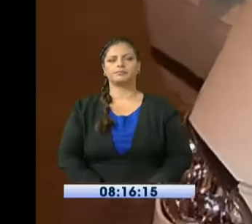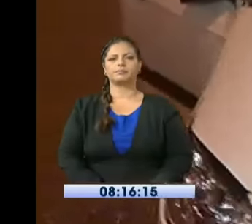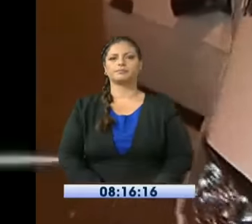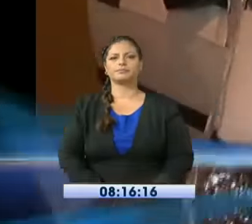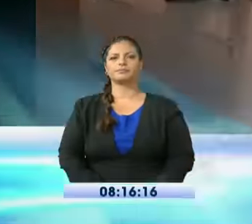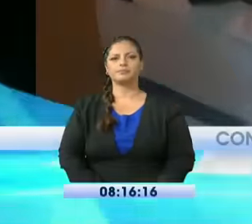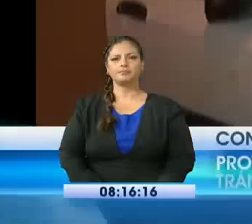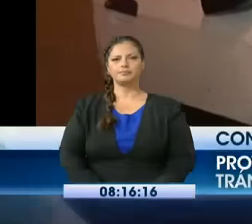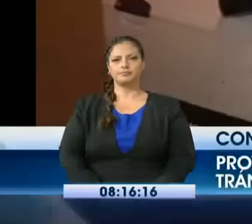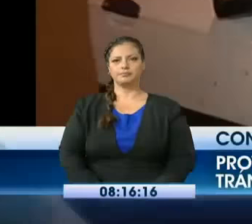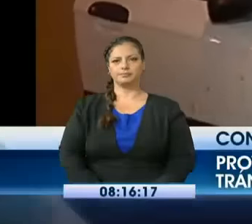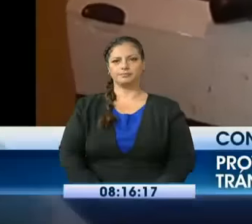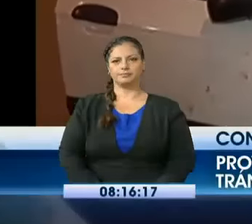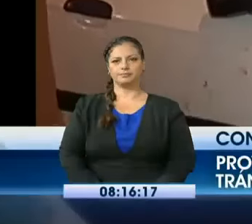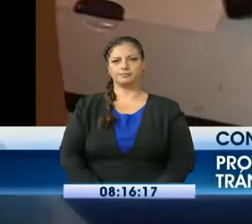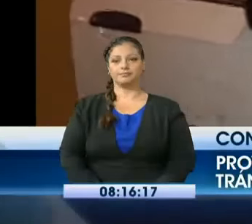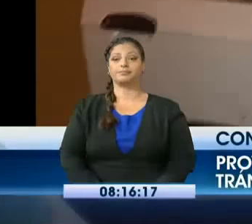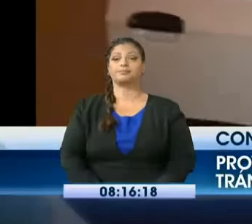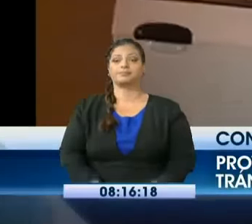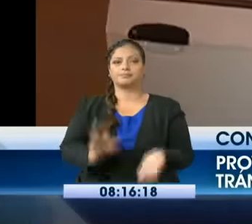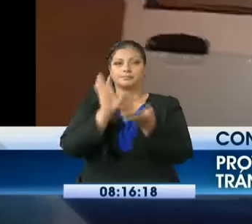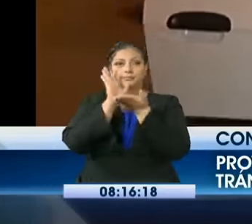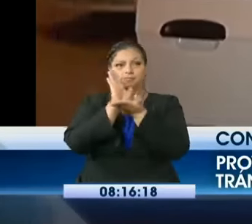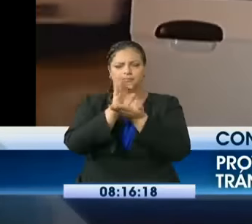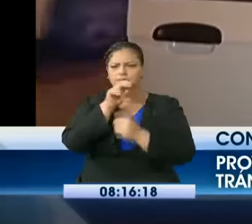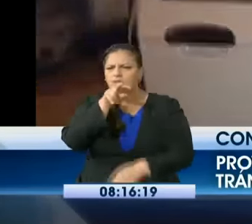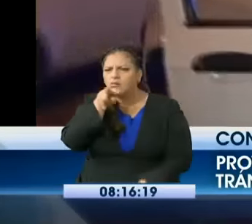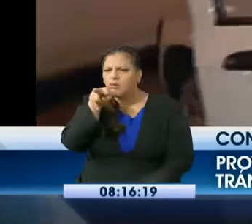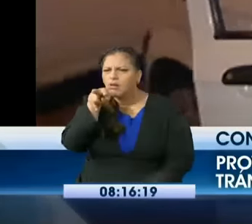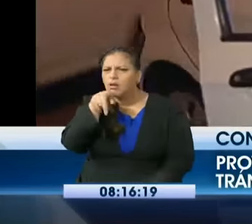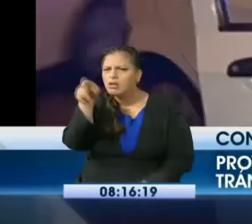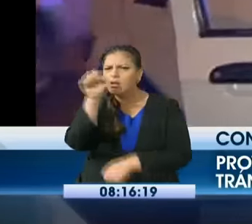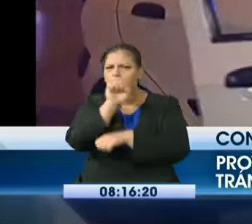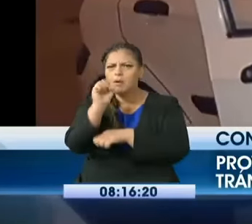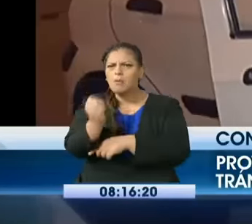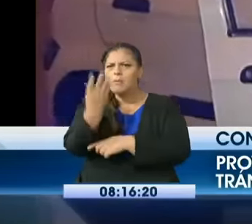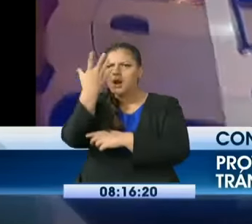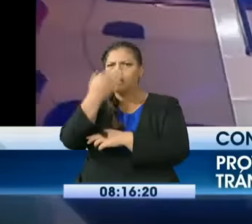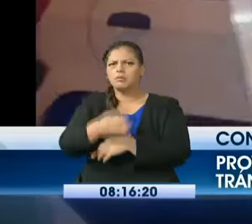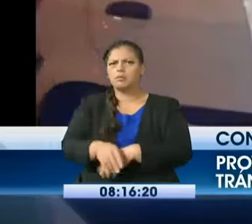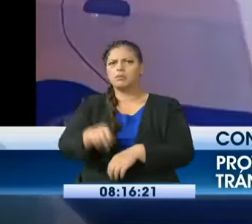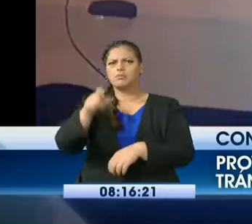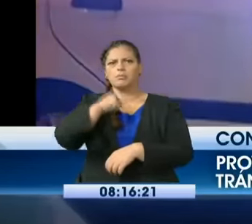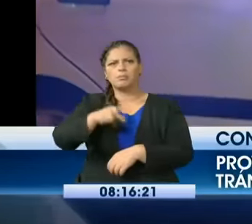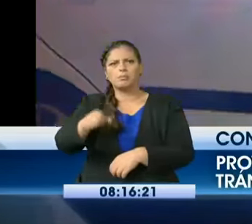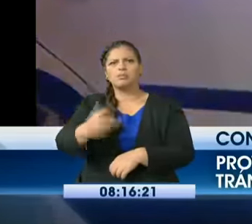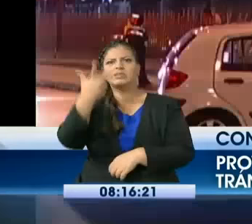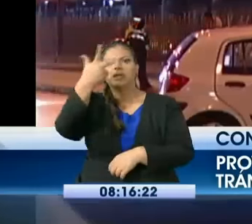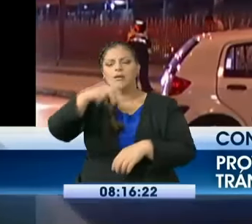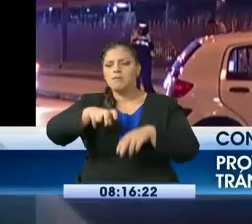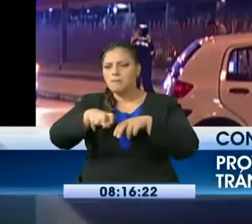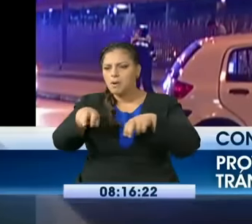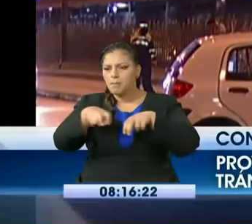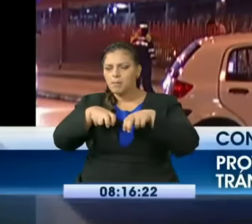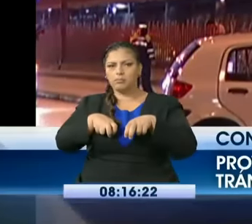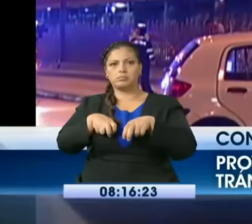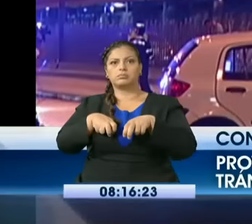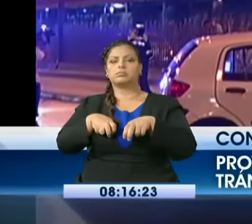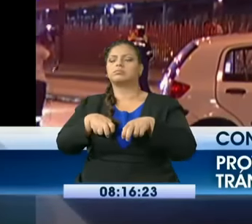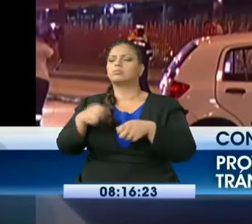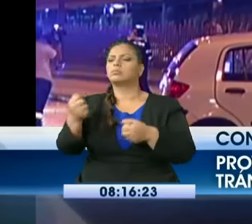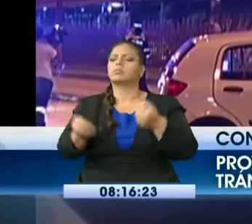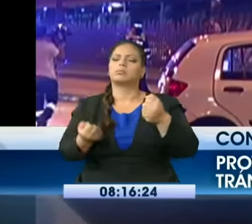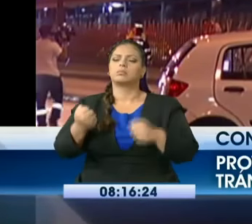Según la versión de testigos, en el vehículo se movilizaban 3 personas y circulaba a exceso de velocidad por la Avenida de